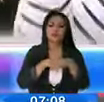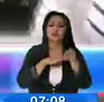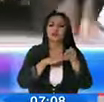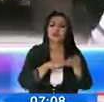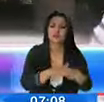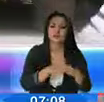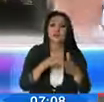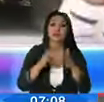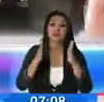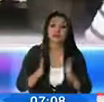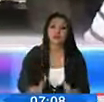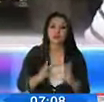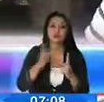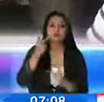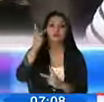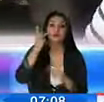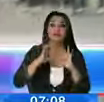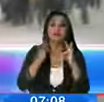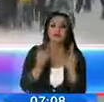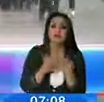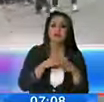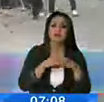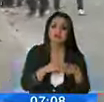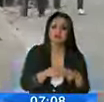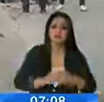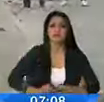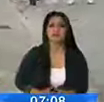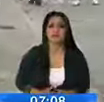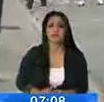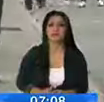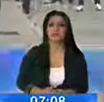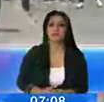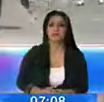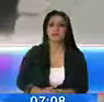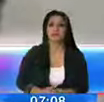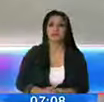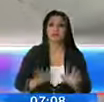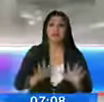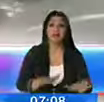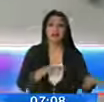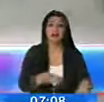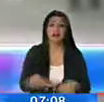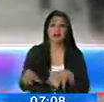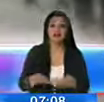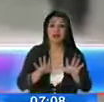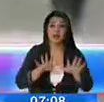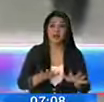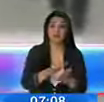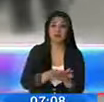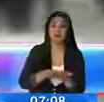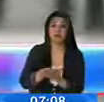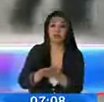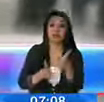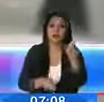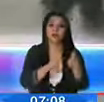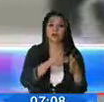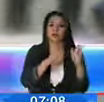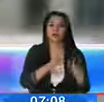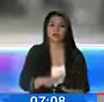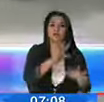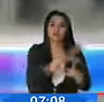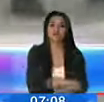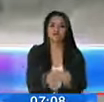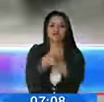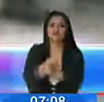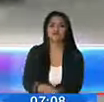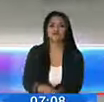los estudiantes, los padres de familia. Como parte de esta jornada de fuertes protestas, algunos estudiantes fueron detenidos en medio